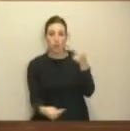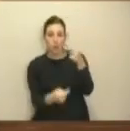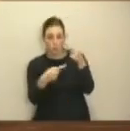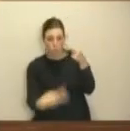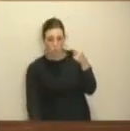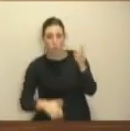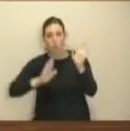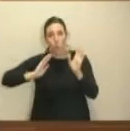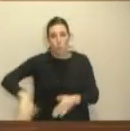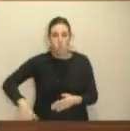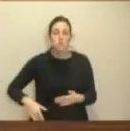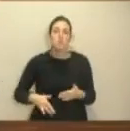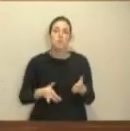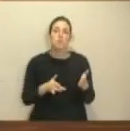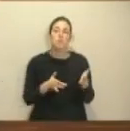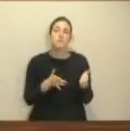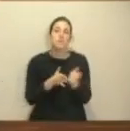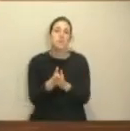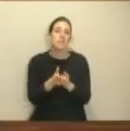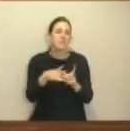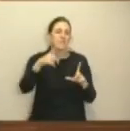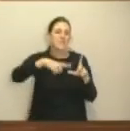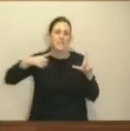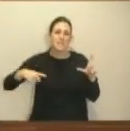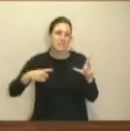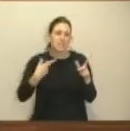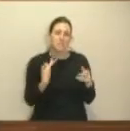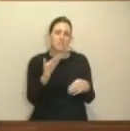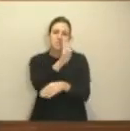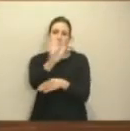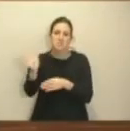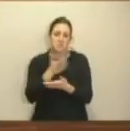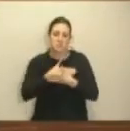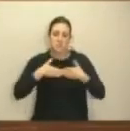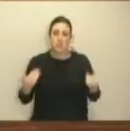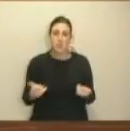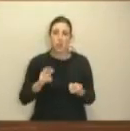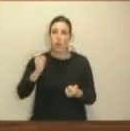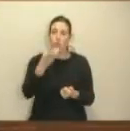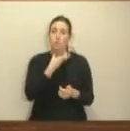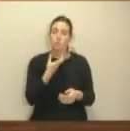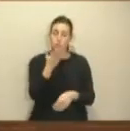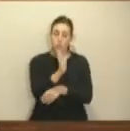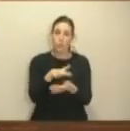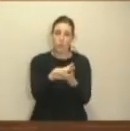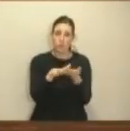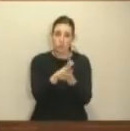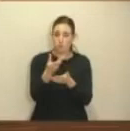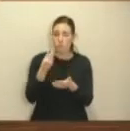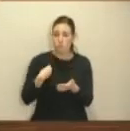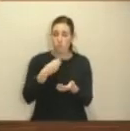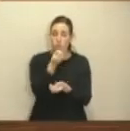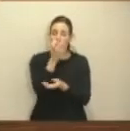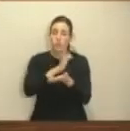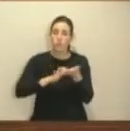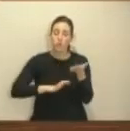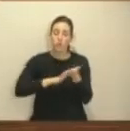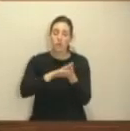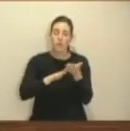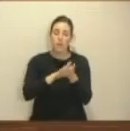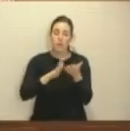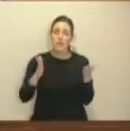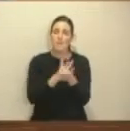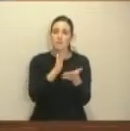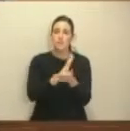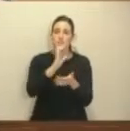Podemos sacar todas las estadísticas. La citaba aquí otro portavoz, que es un informe del que se citaba de la revista Expansión,